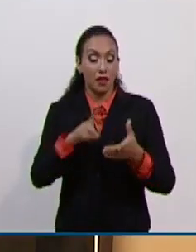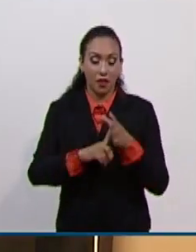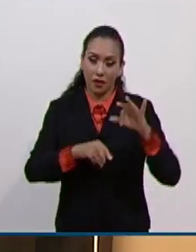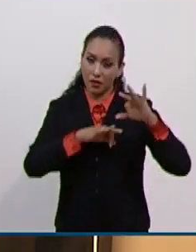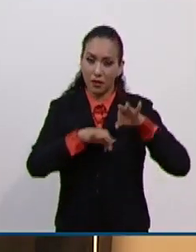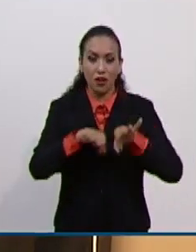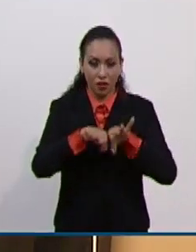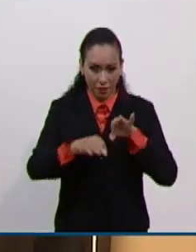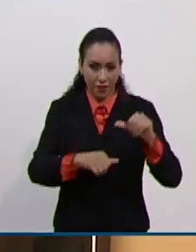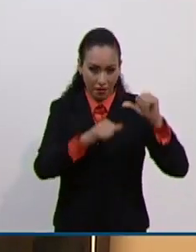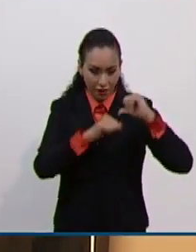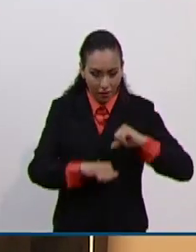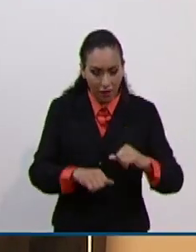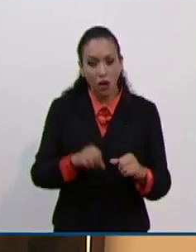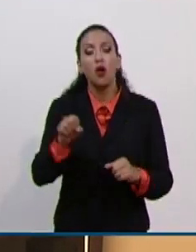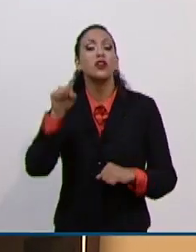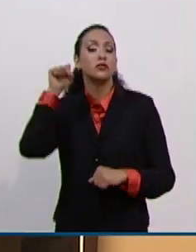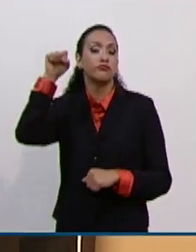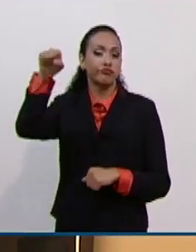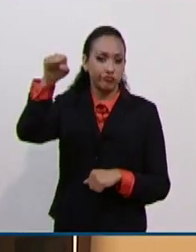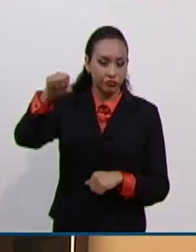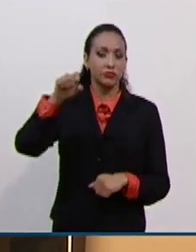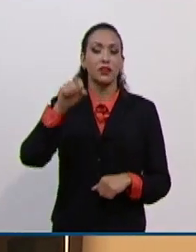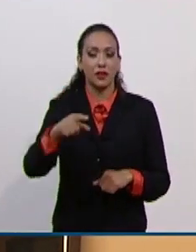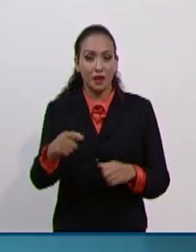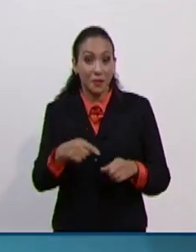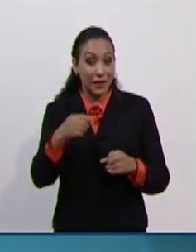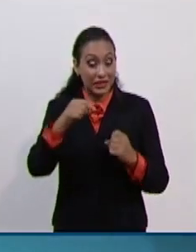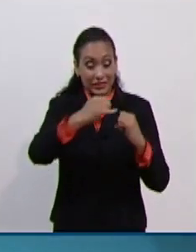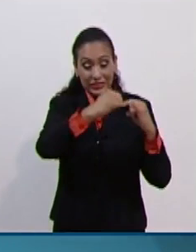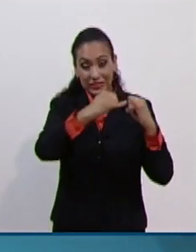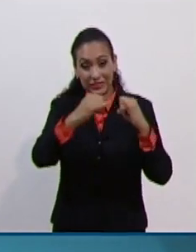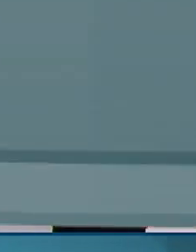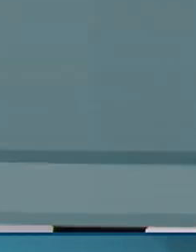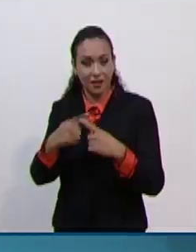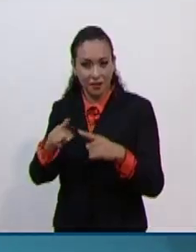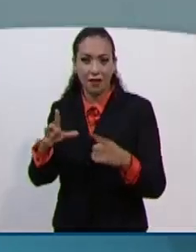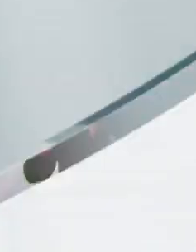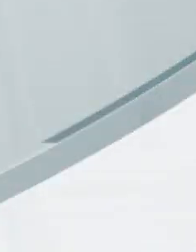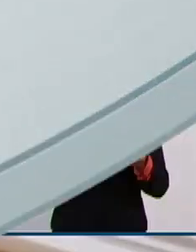y sindicatos y la estadística judicial de los tribunales laborales.